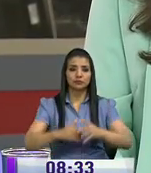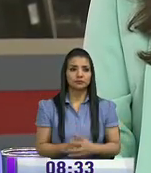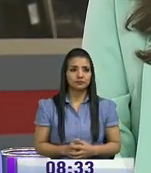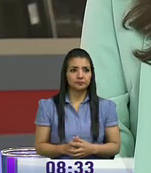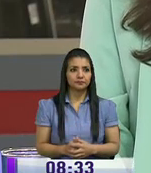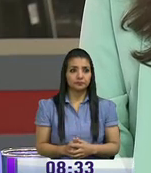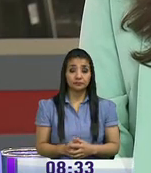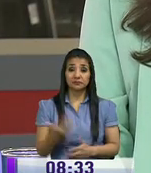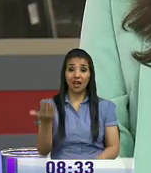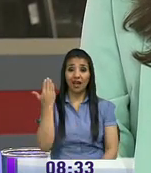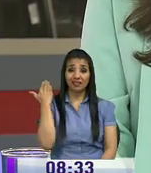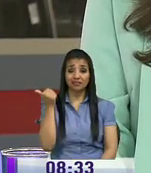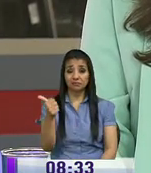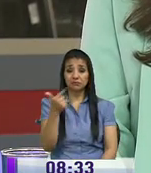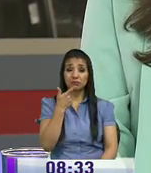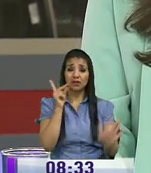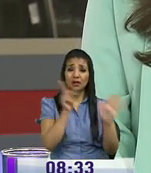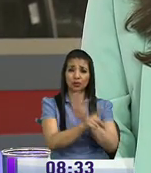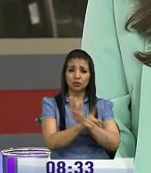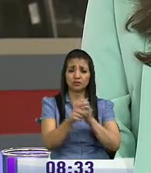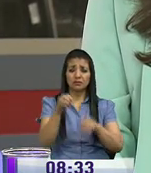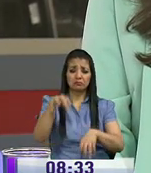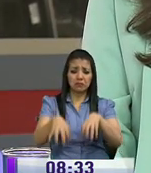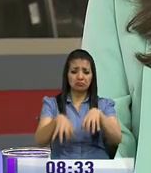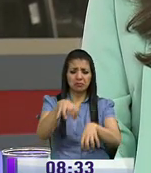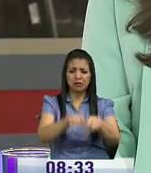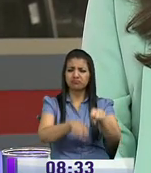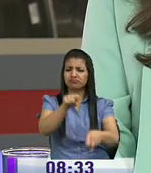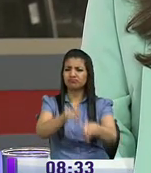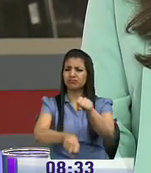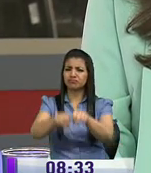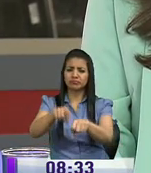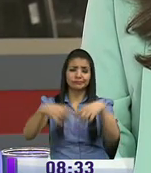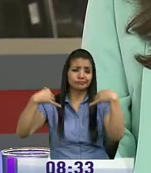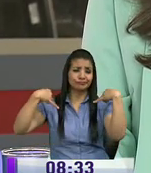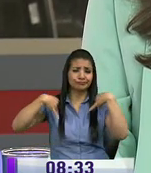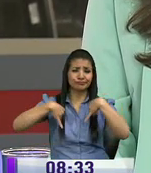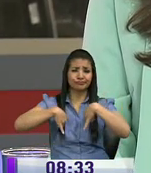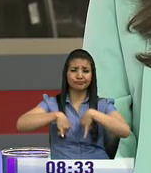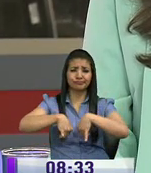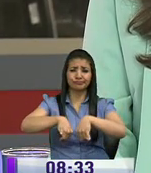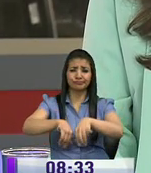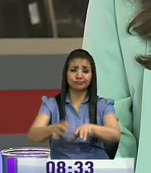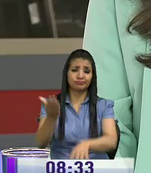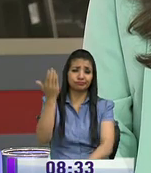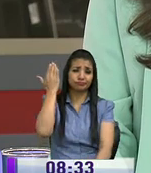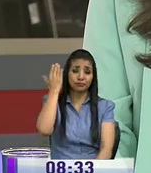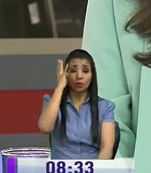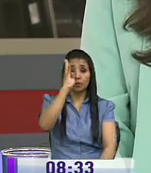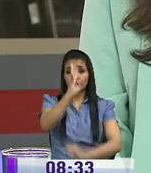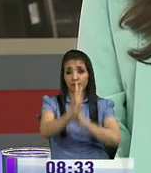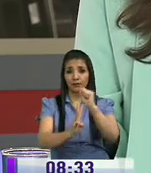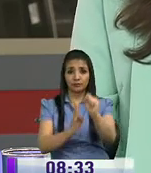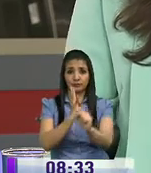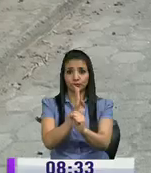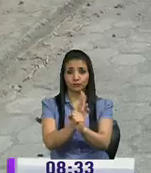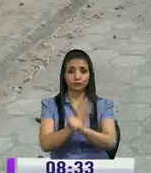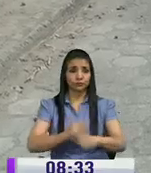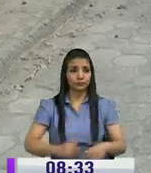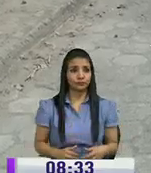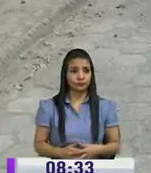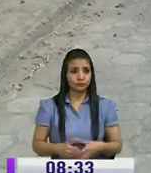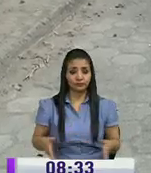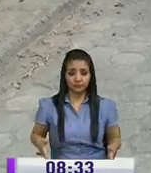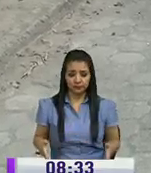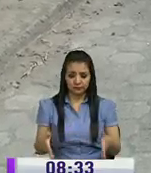según comentaron los vecinos, ha permanecido en muy malas condiciones durante los últimos 4 años. El daño vial